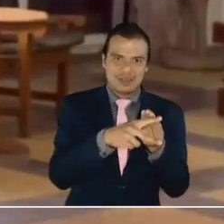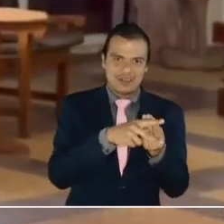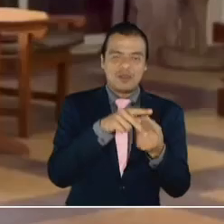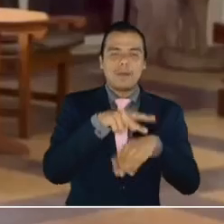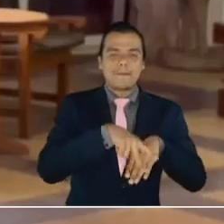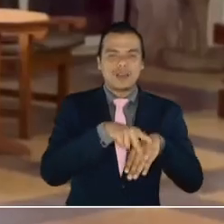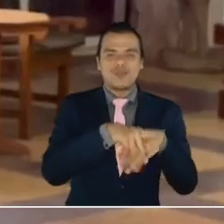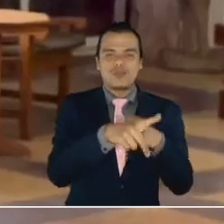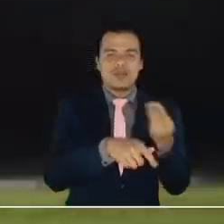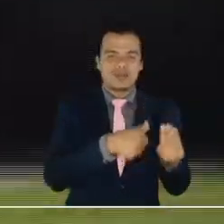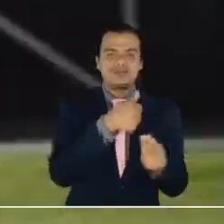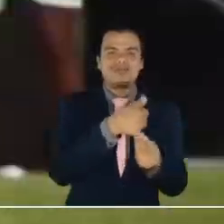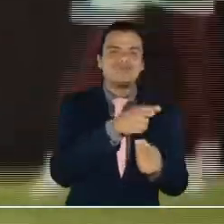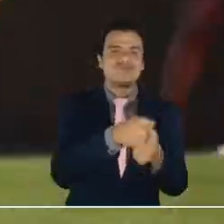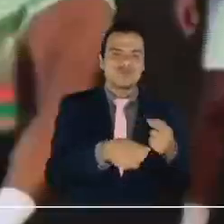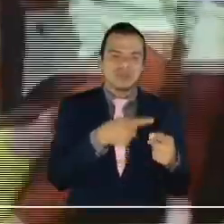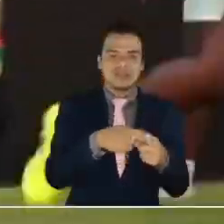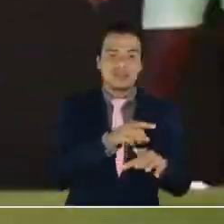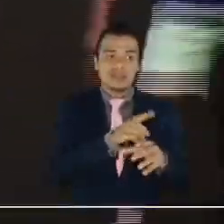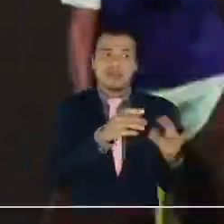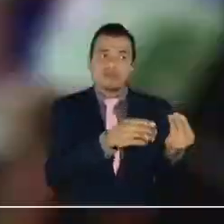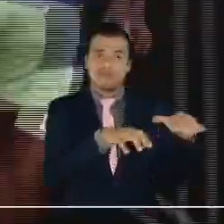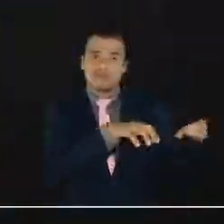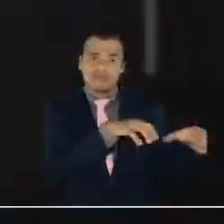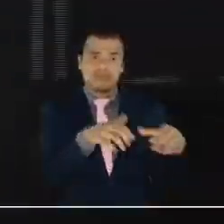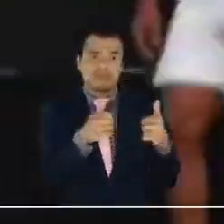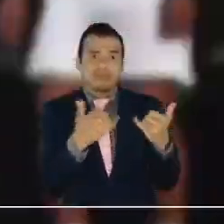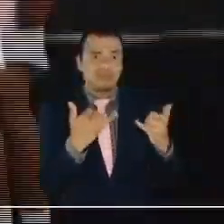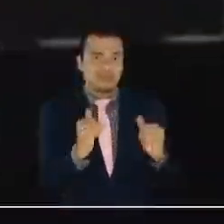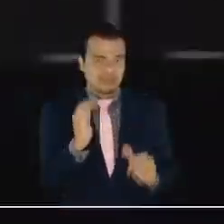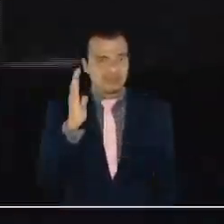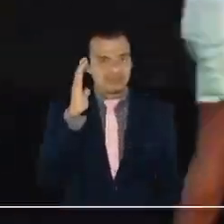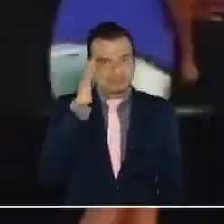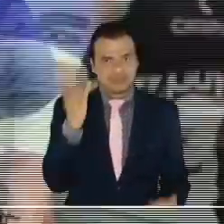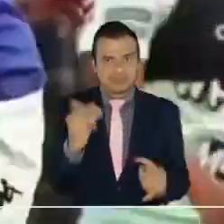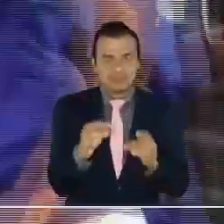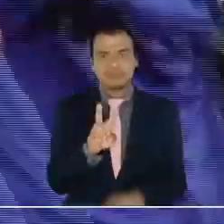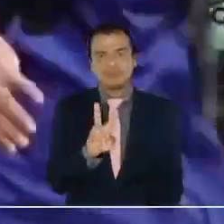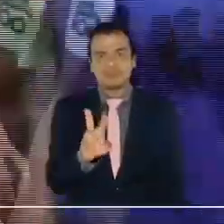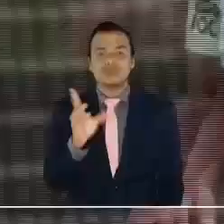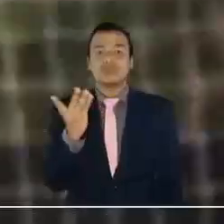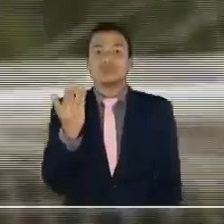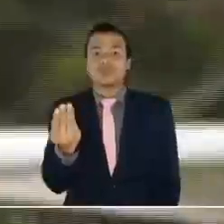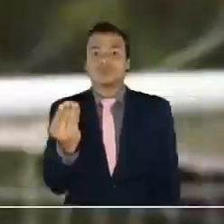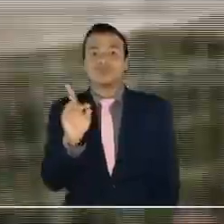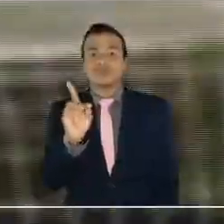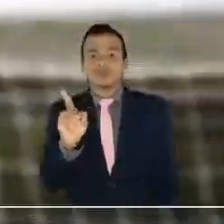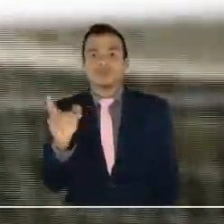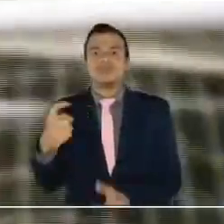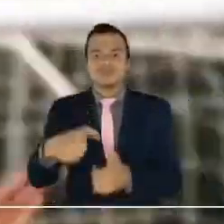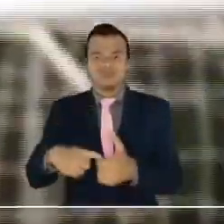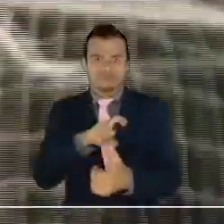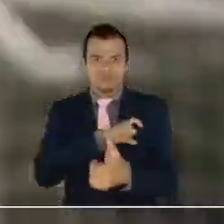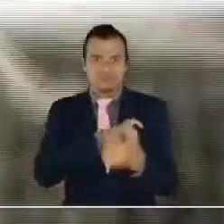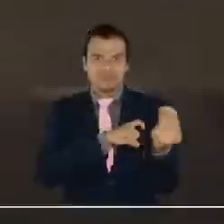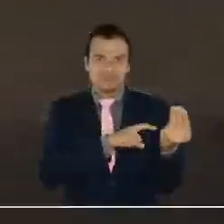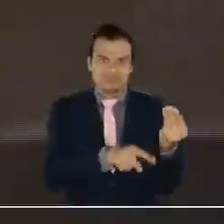la oportunidad de completar la cena. El partido por la segunda fecha del Grupo D enfrenta a las colombianas y peruanas, ganadoras en la